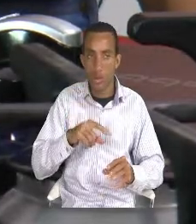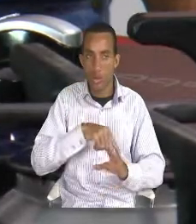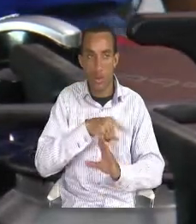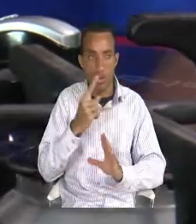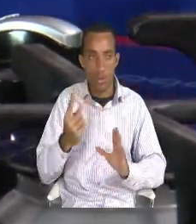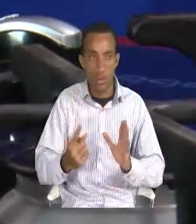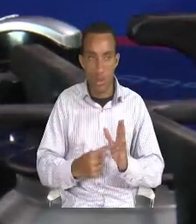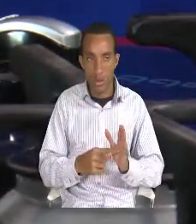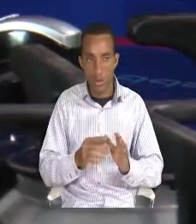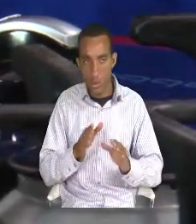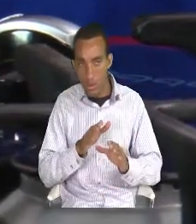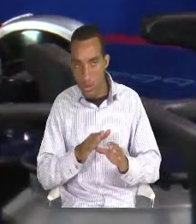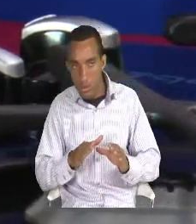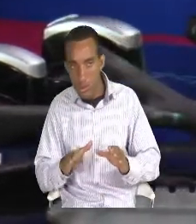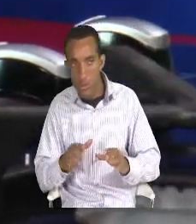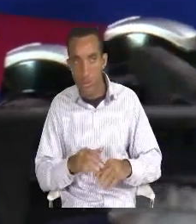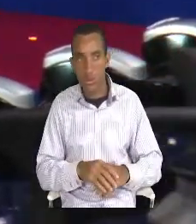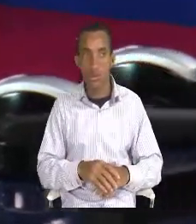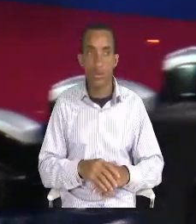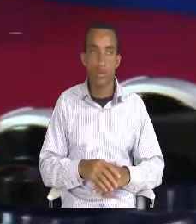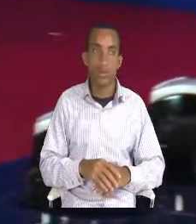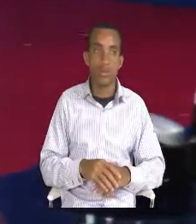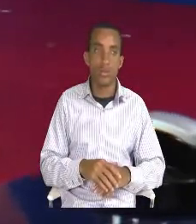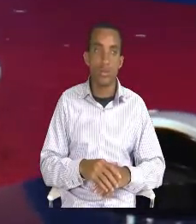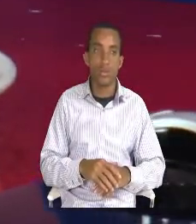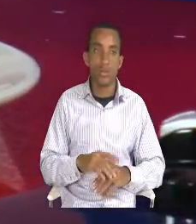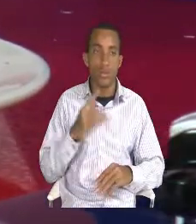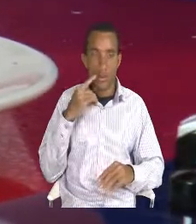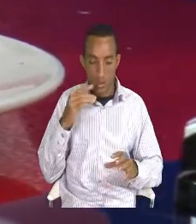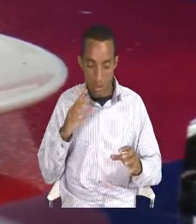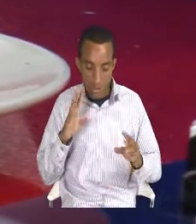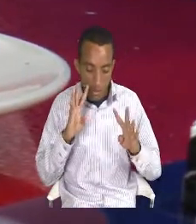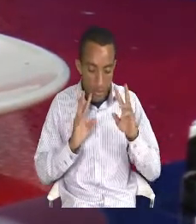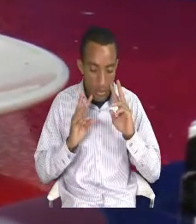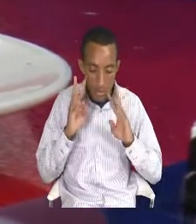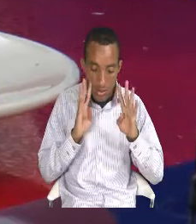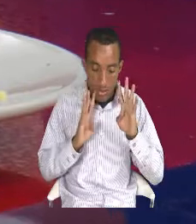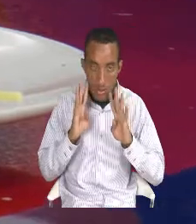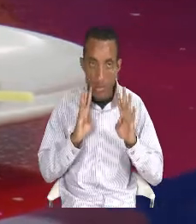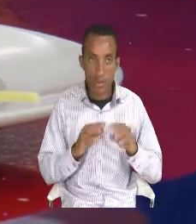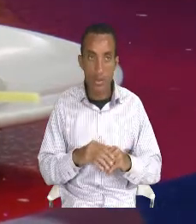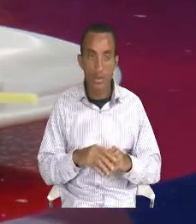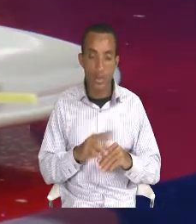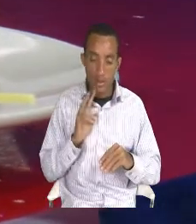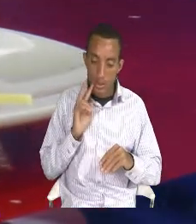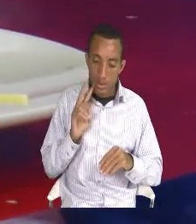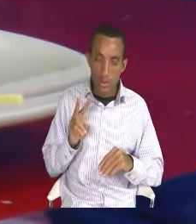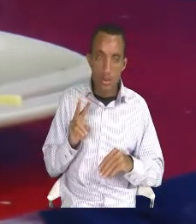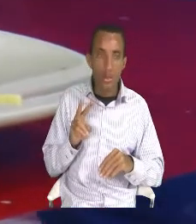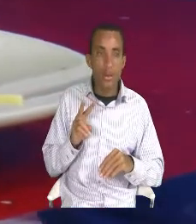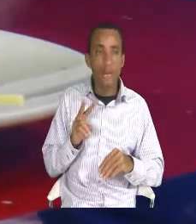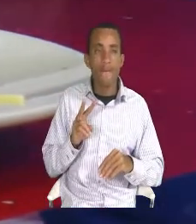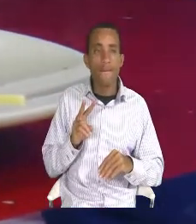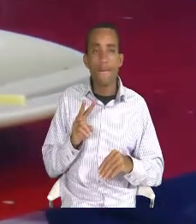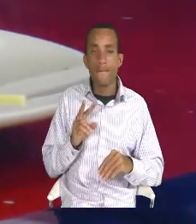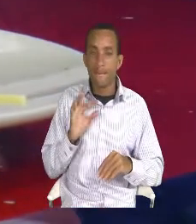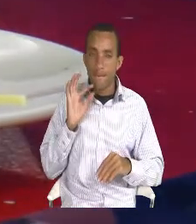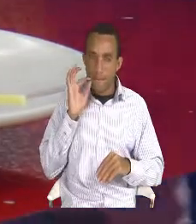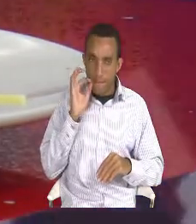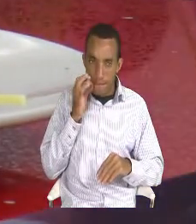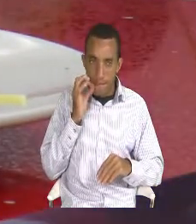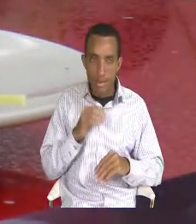algún ladito para que quede muy decorado. No, esto se ve riquísimo, caramba. Y vamos a